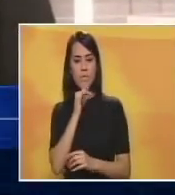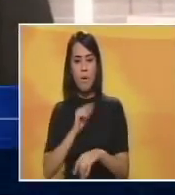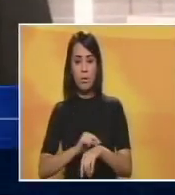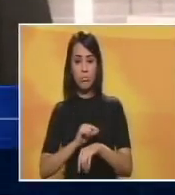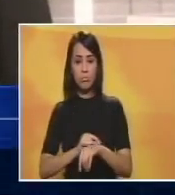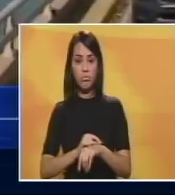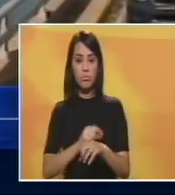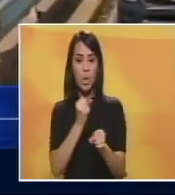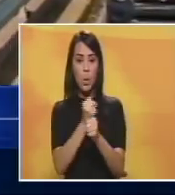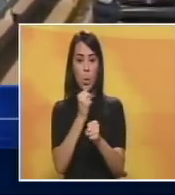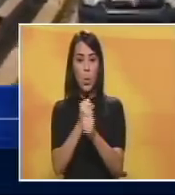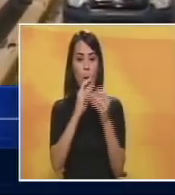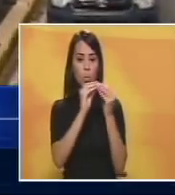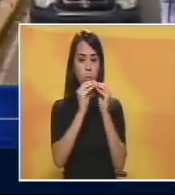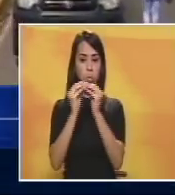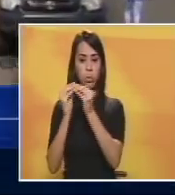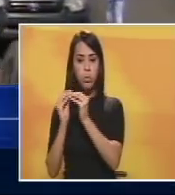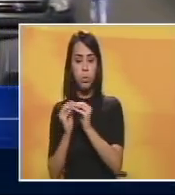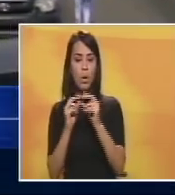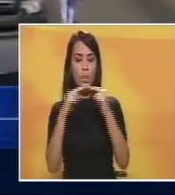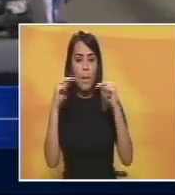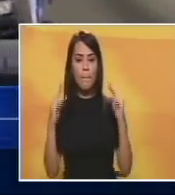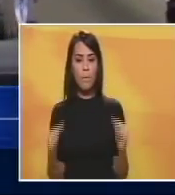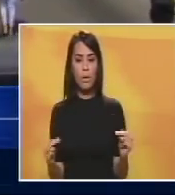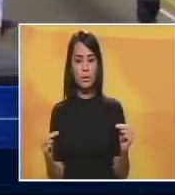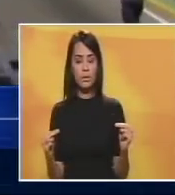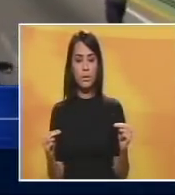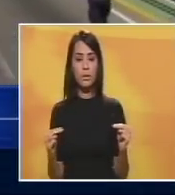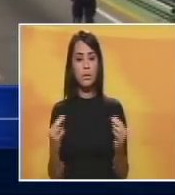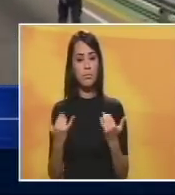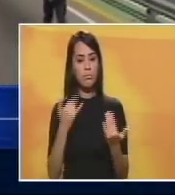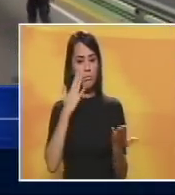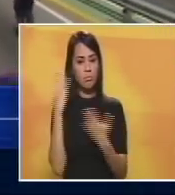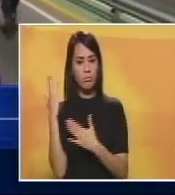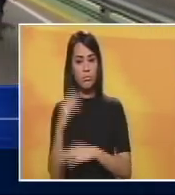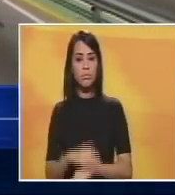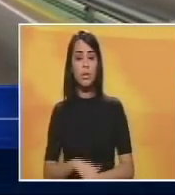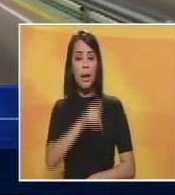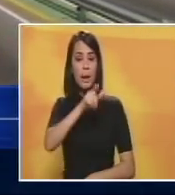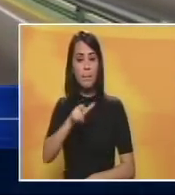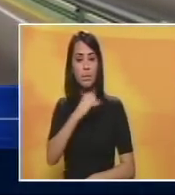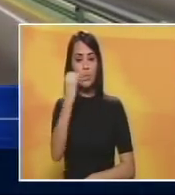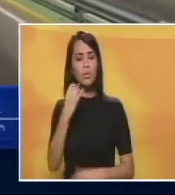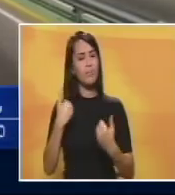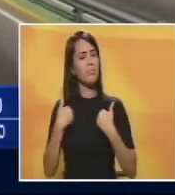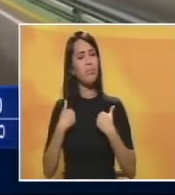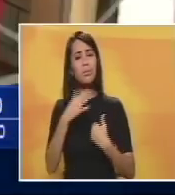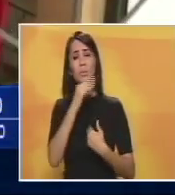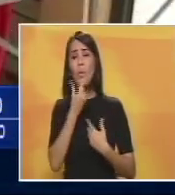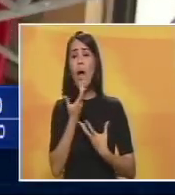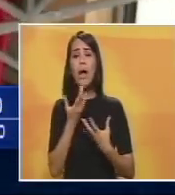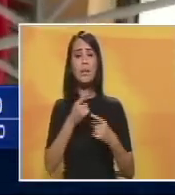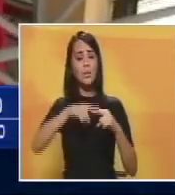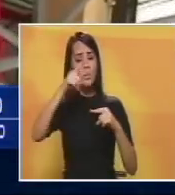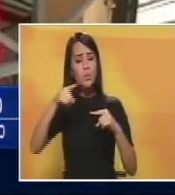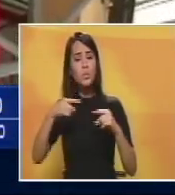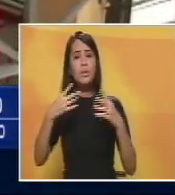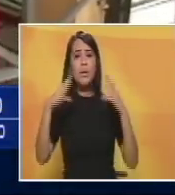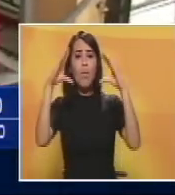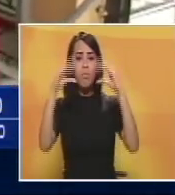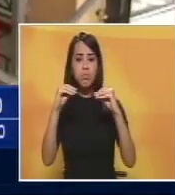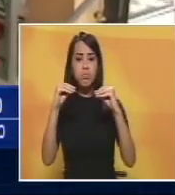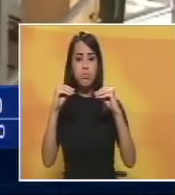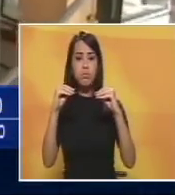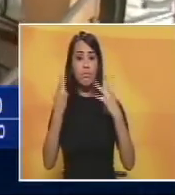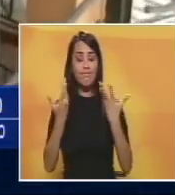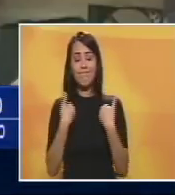llevan a cabo los trabajos de recuperación del puente Rafael Urdaneta. Mientras tanto, los zulianos se quejan que ante la falta de electricidad se ha venido deteriorando la